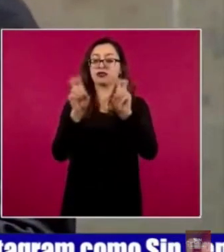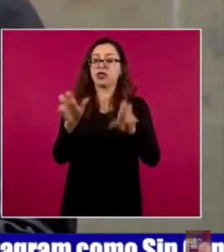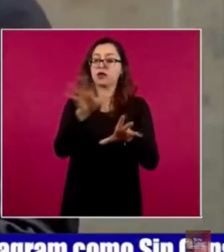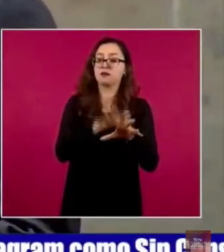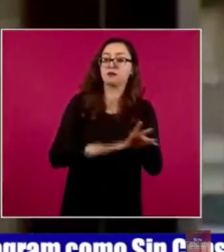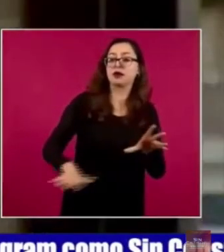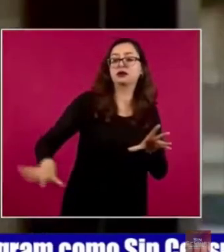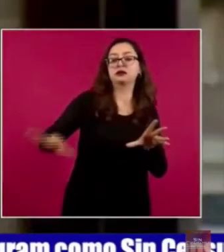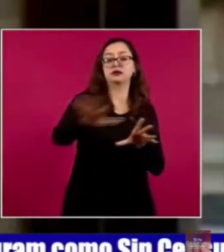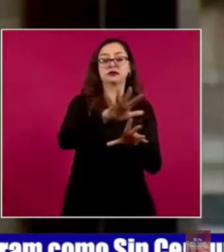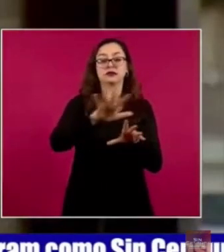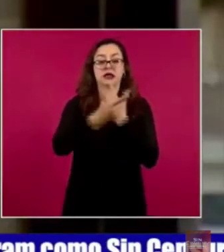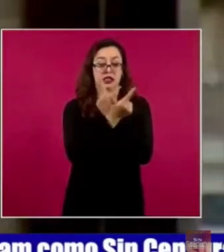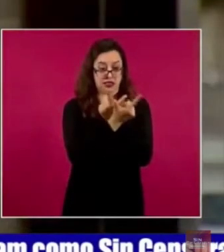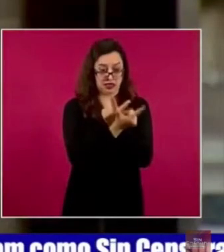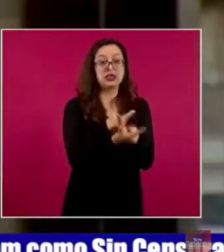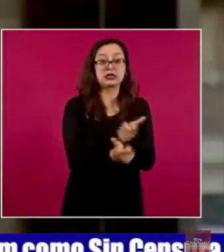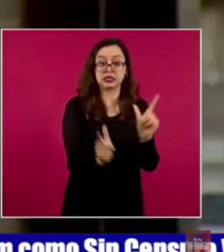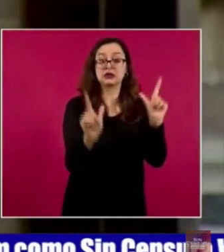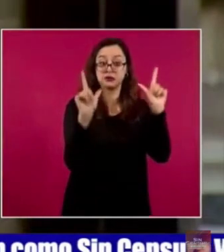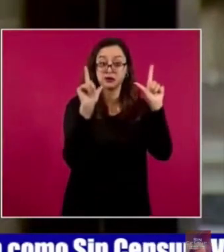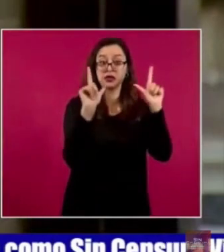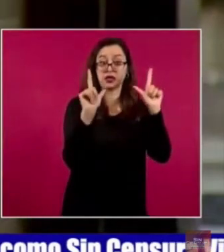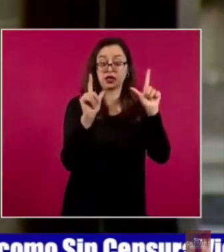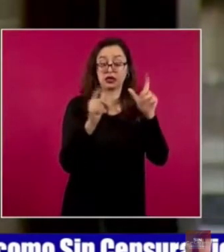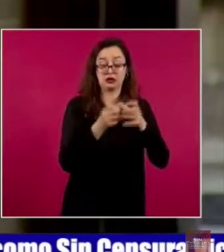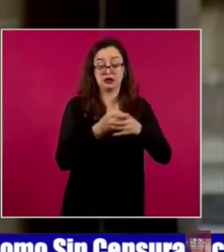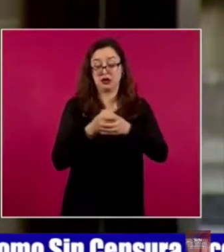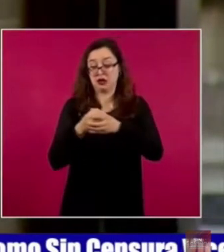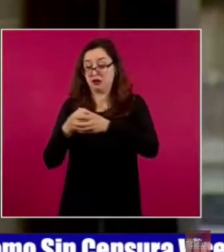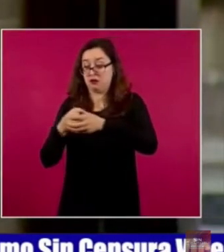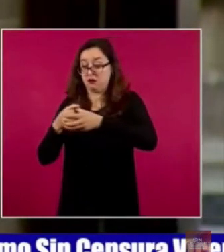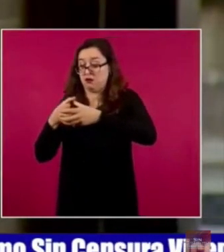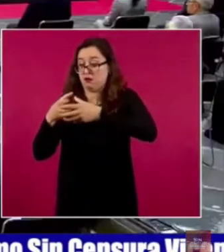equilibrando libertad y prosperidad.